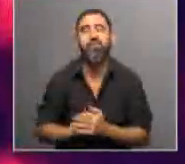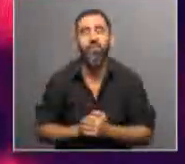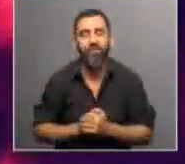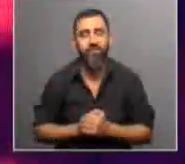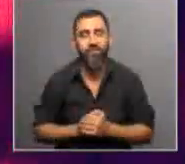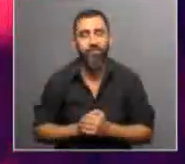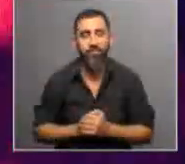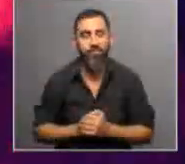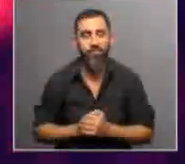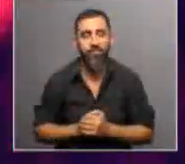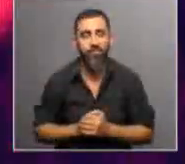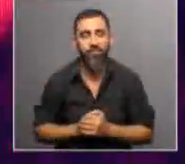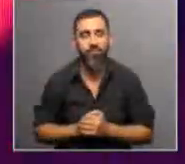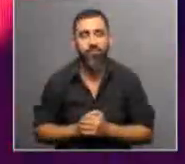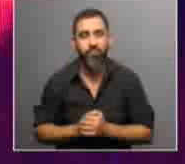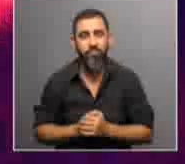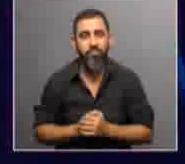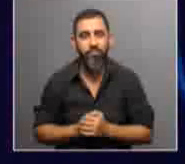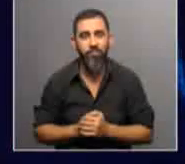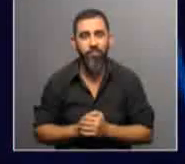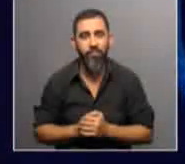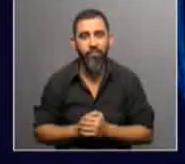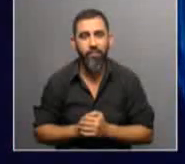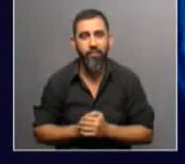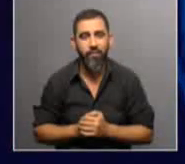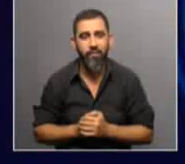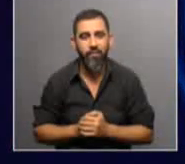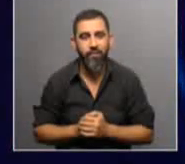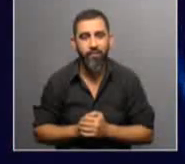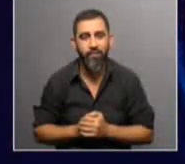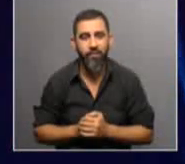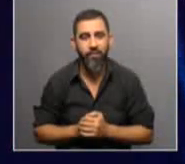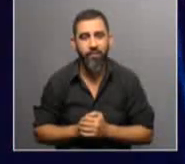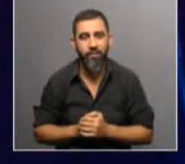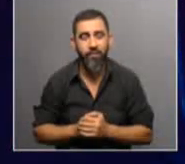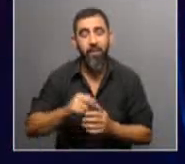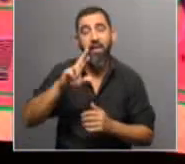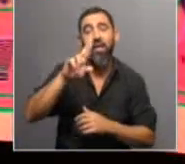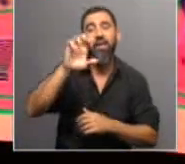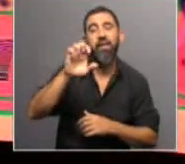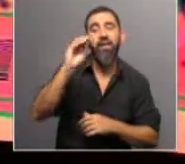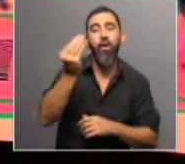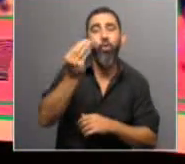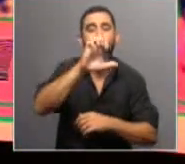Un uruguayo más. Claro. Muy bien. Bueno, Ricky, viste, ahora ya no me sale.